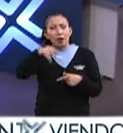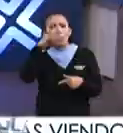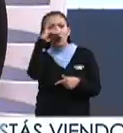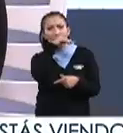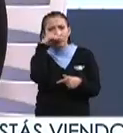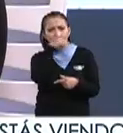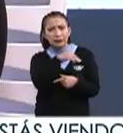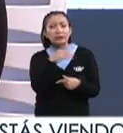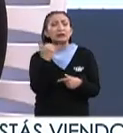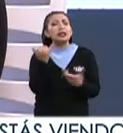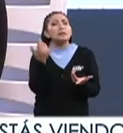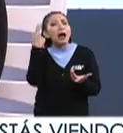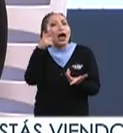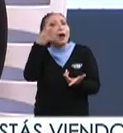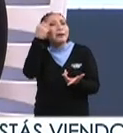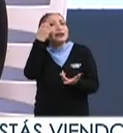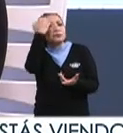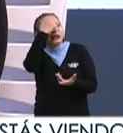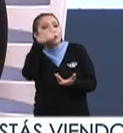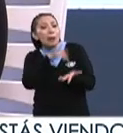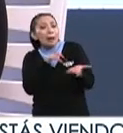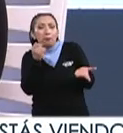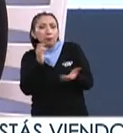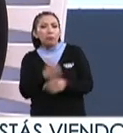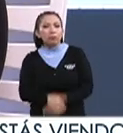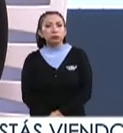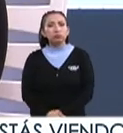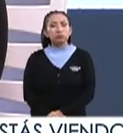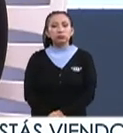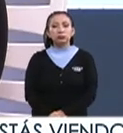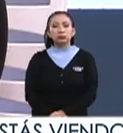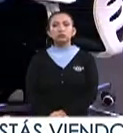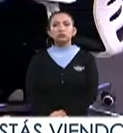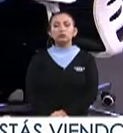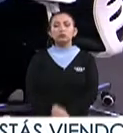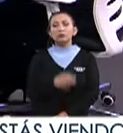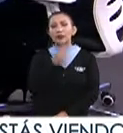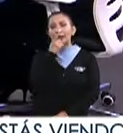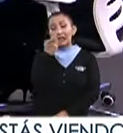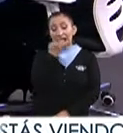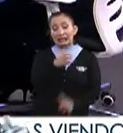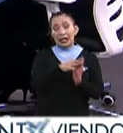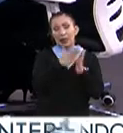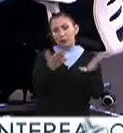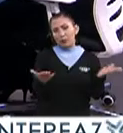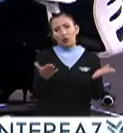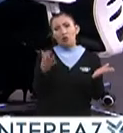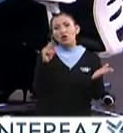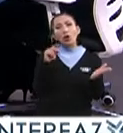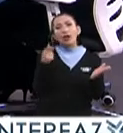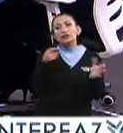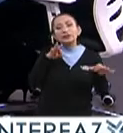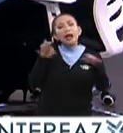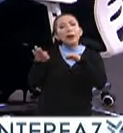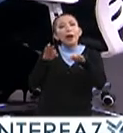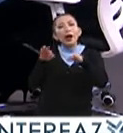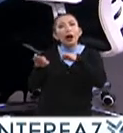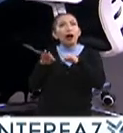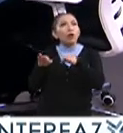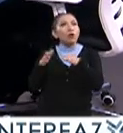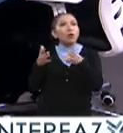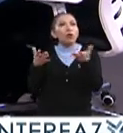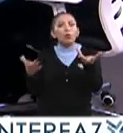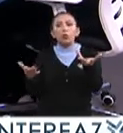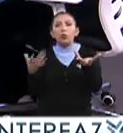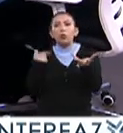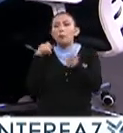forma gratuita y para aprender de estas experiencias tan importantes. Bueno, lo que te puedo decir, Ana Cristina, es que este libro, pues bueno, no es un trabajo que se ha llevado de